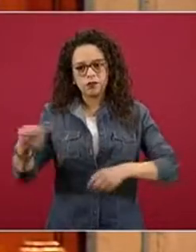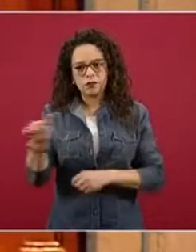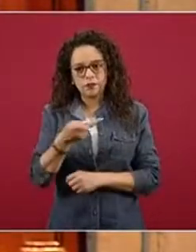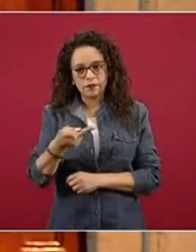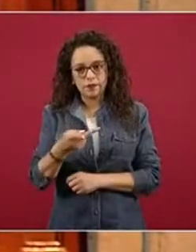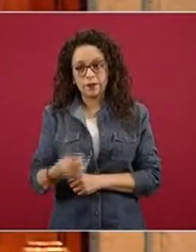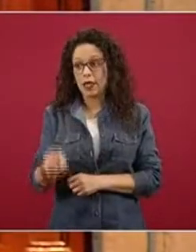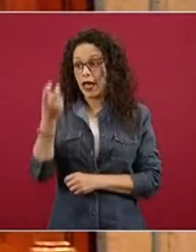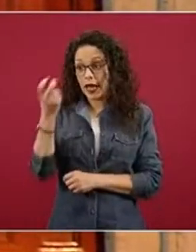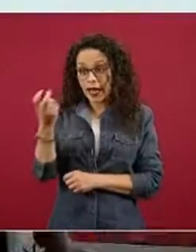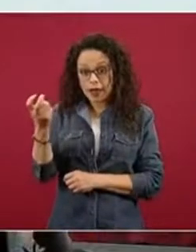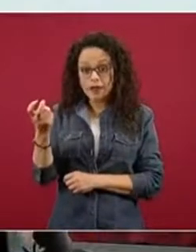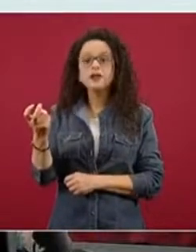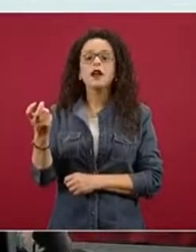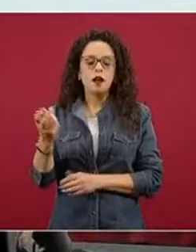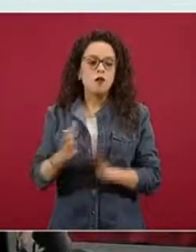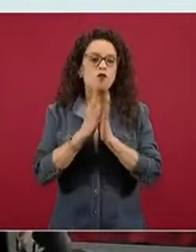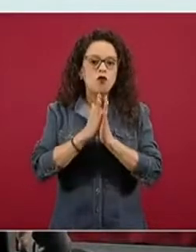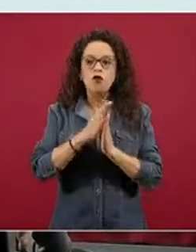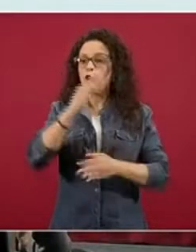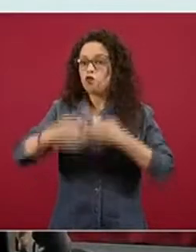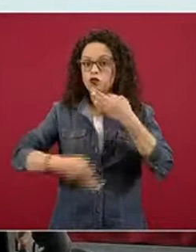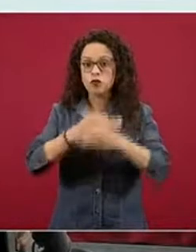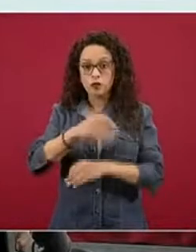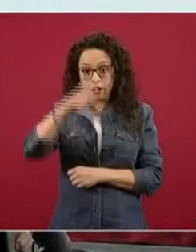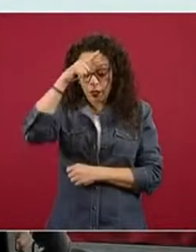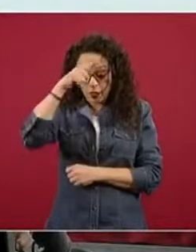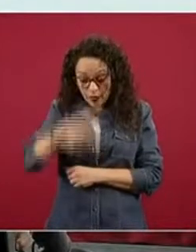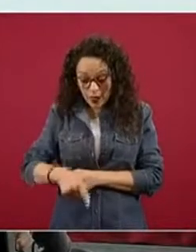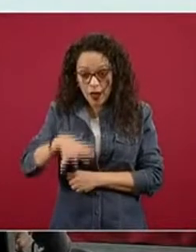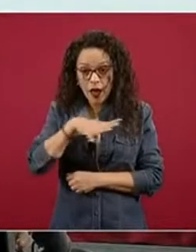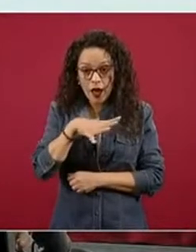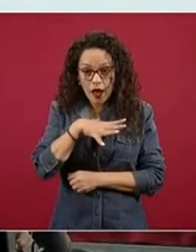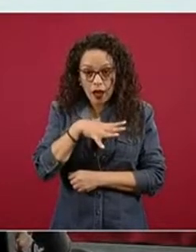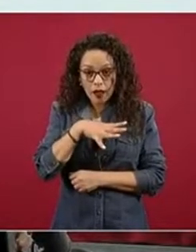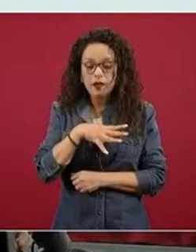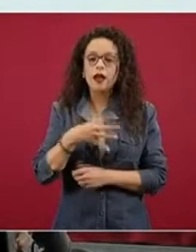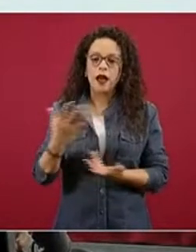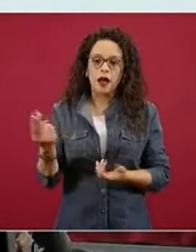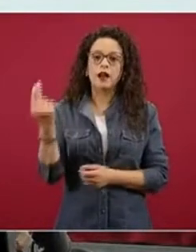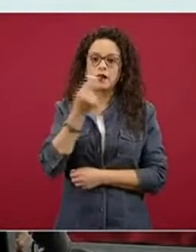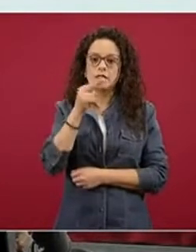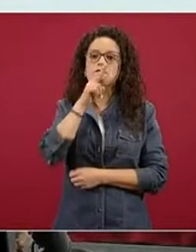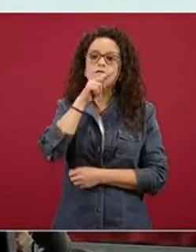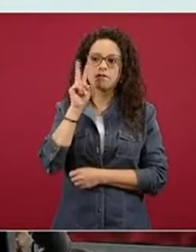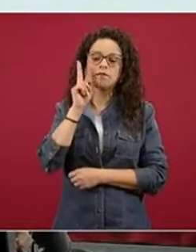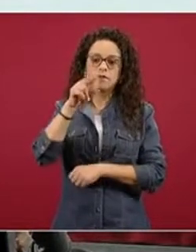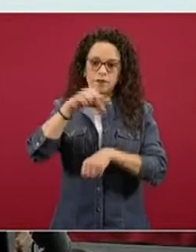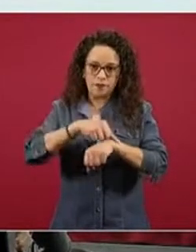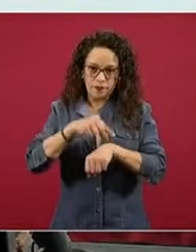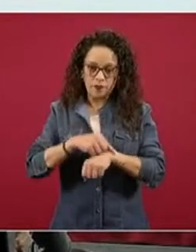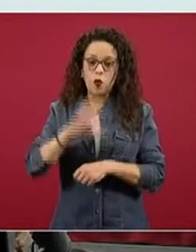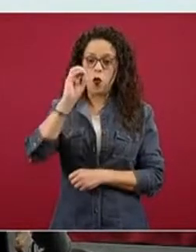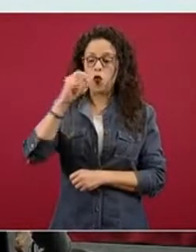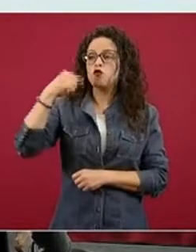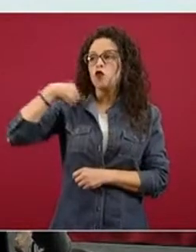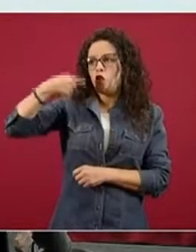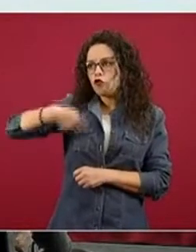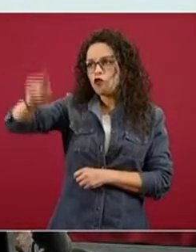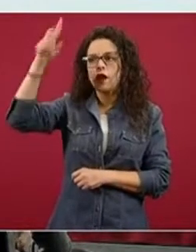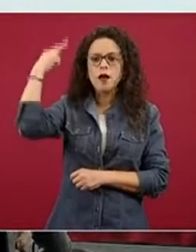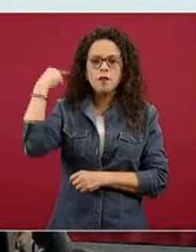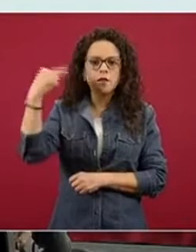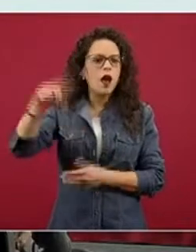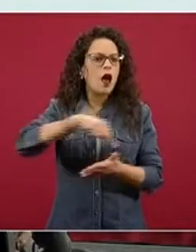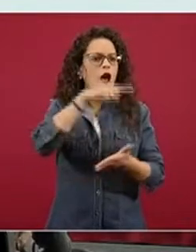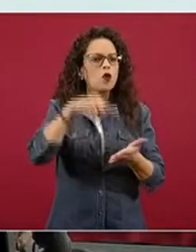me tiene que llamar la atención. Si yo vivo o viajé a un lugar donde sabemos que hay dengue, donde existe el vector